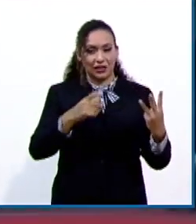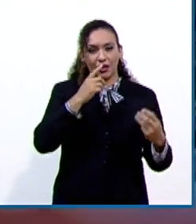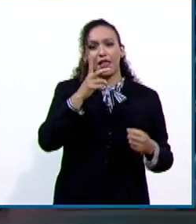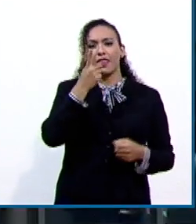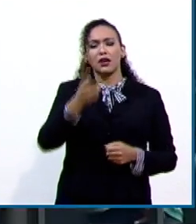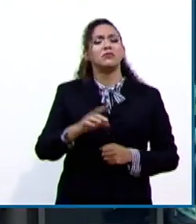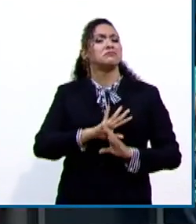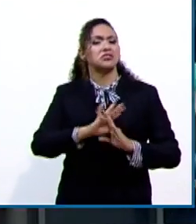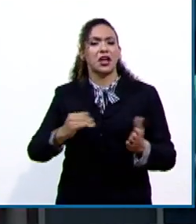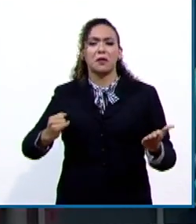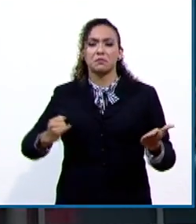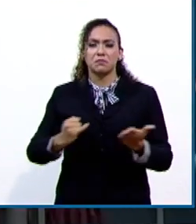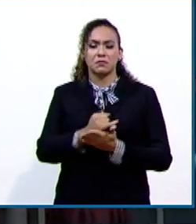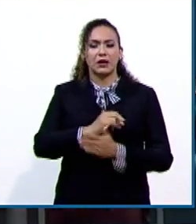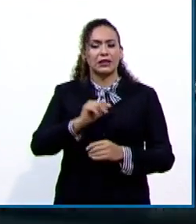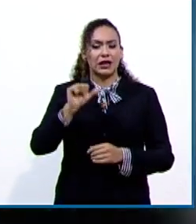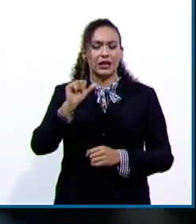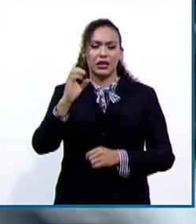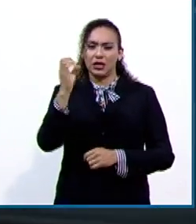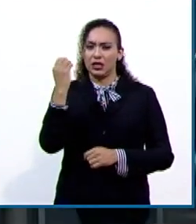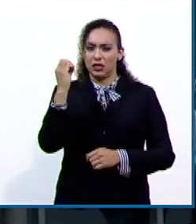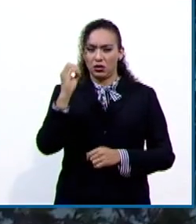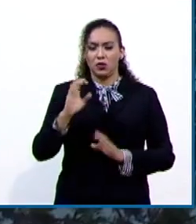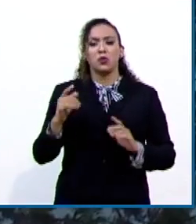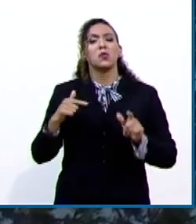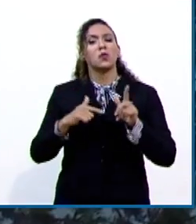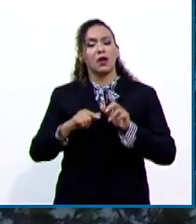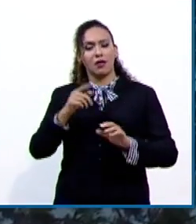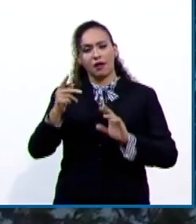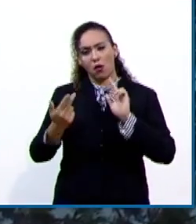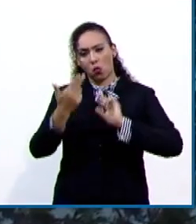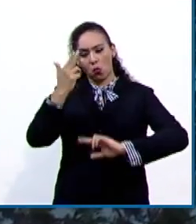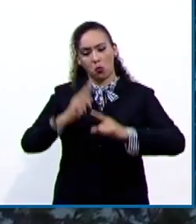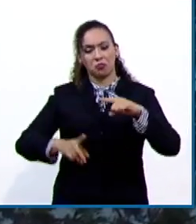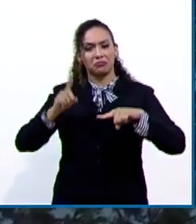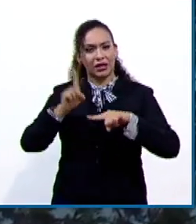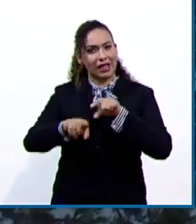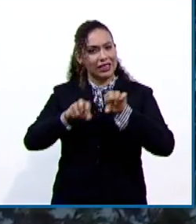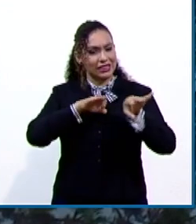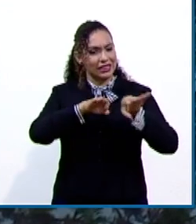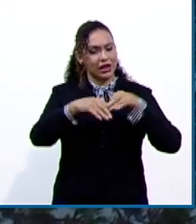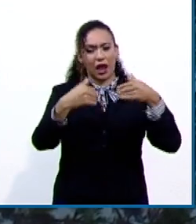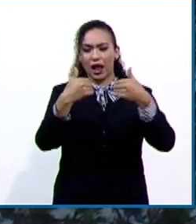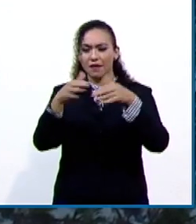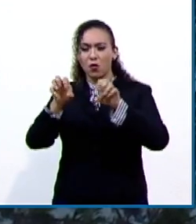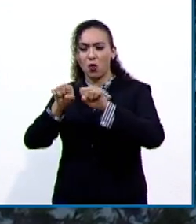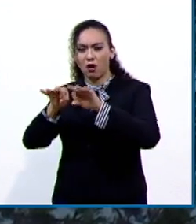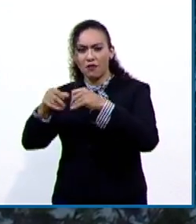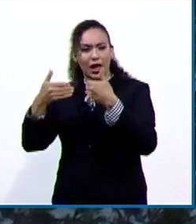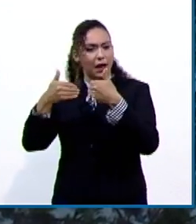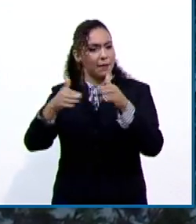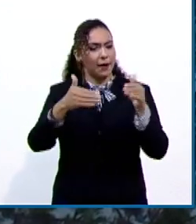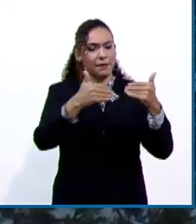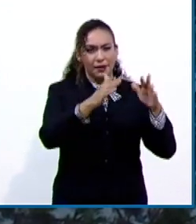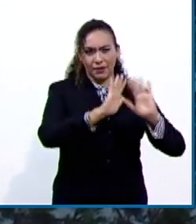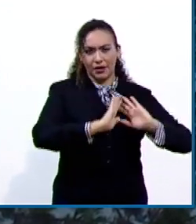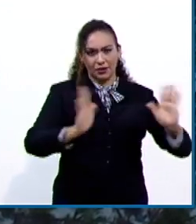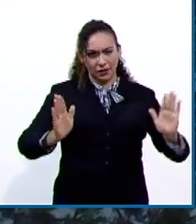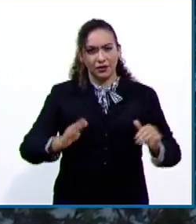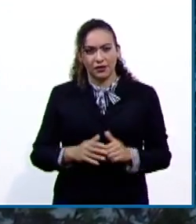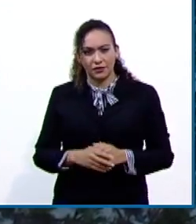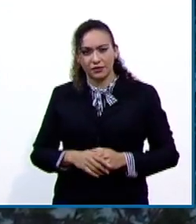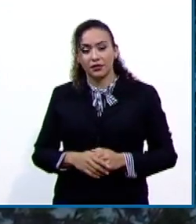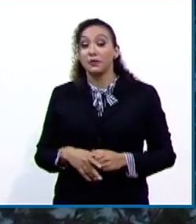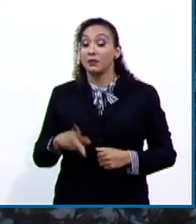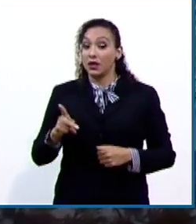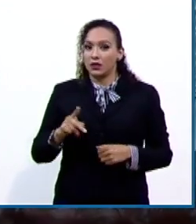decisión adoptada el pasado 16 de octubre de reanudar actividades completas en todos los tribunales y juzgados del país, por lo que los